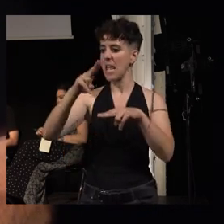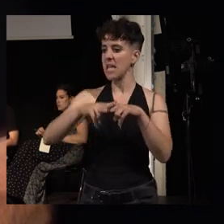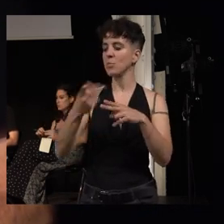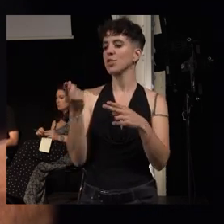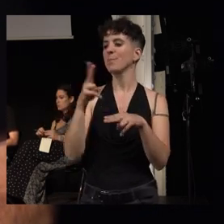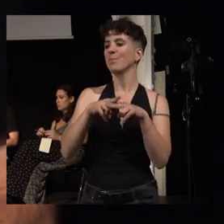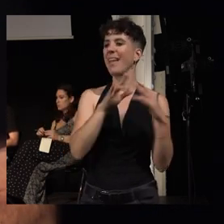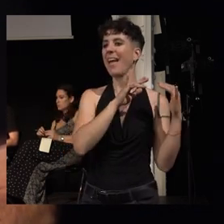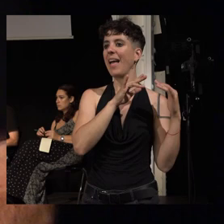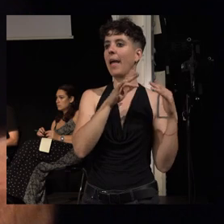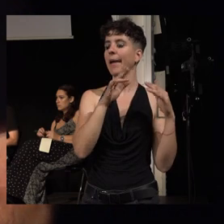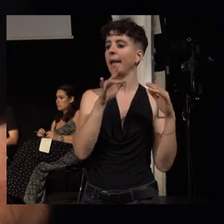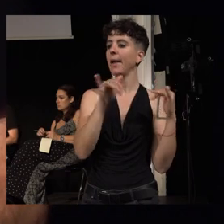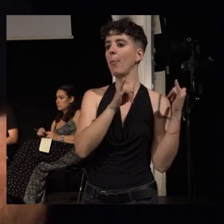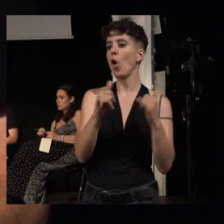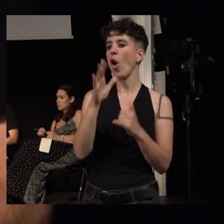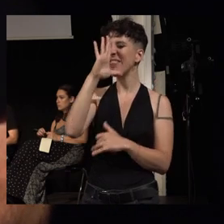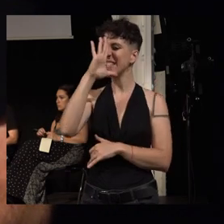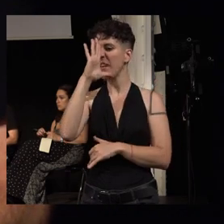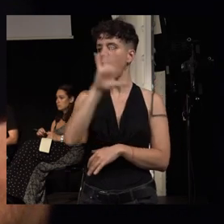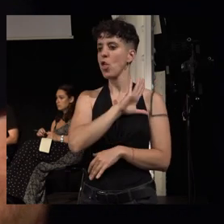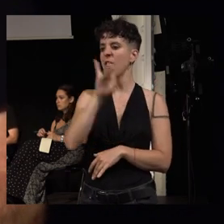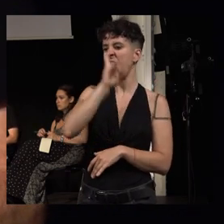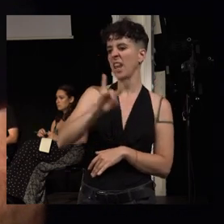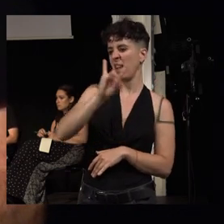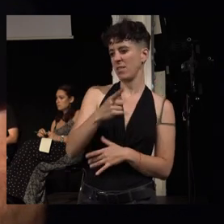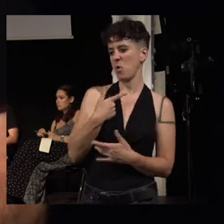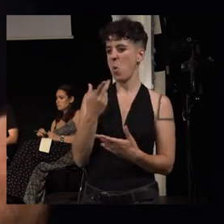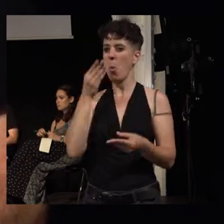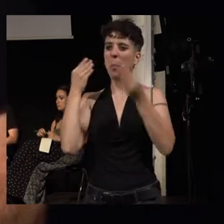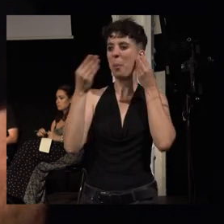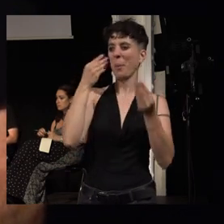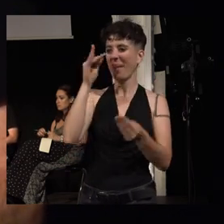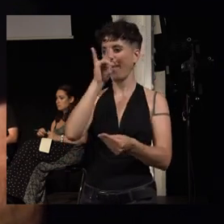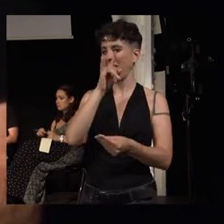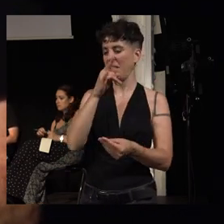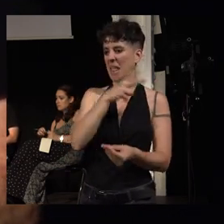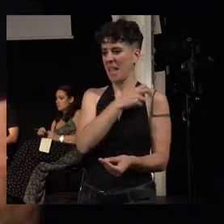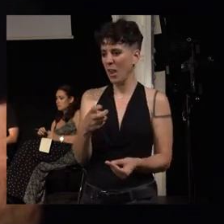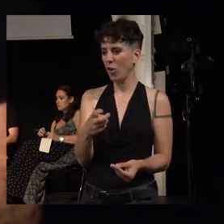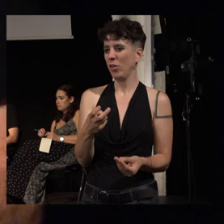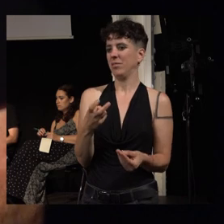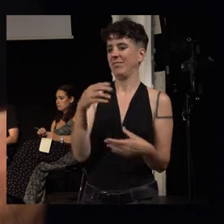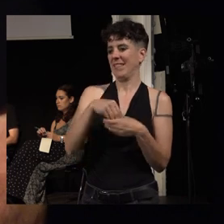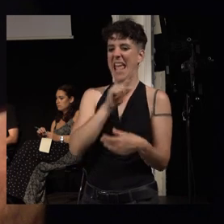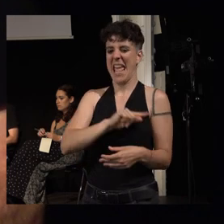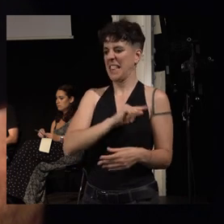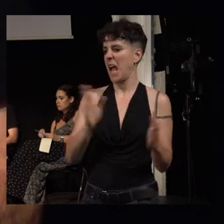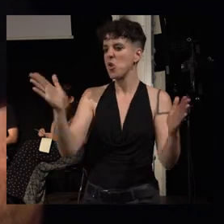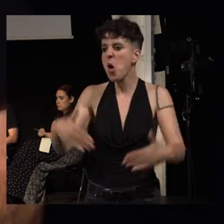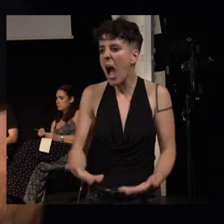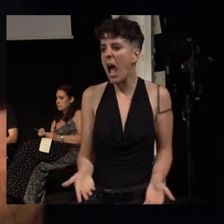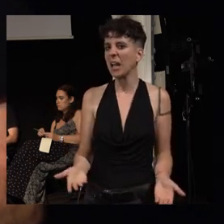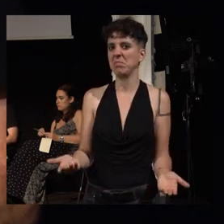donde van disfrazados de negros, haciendo un blackface evidente ahí, sin ningún tipo de ética ni de nada,